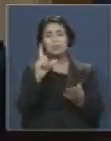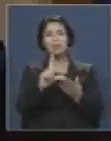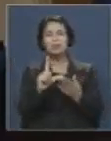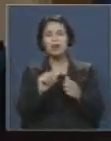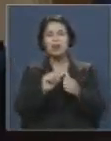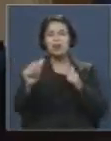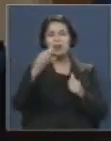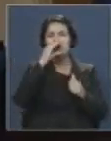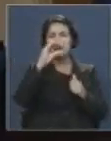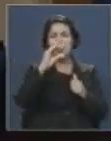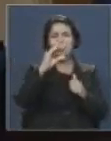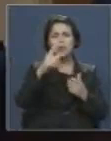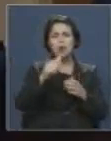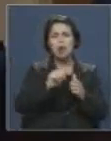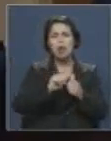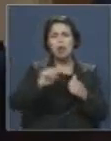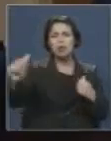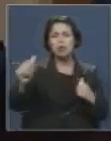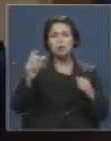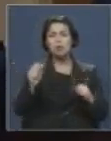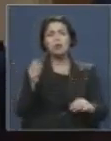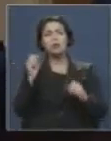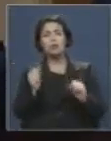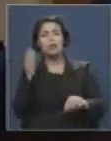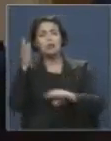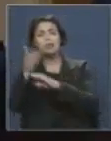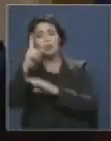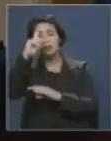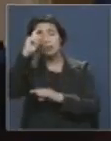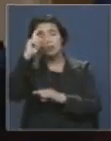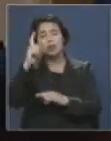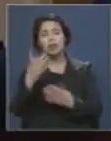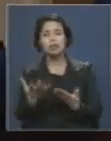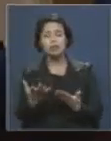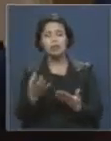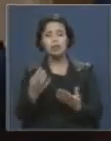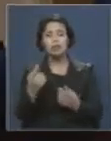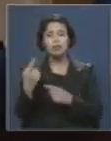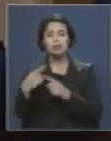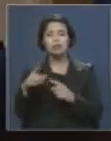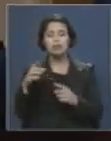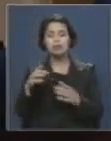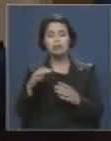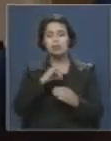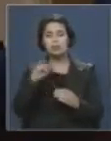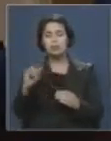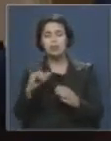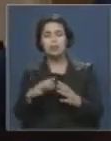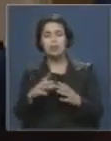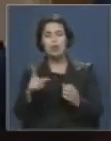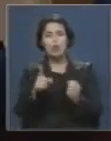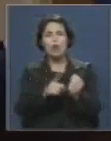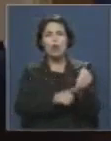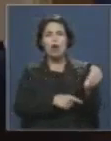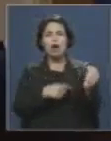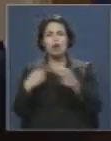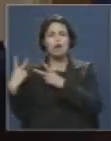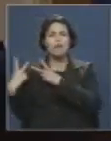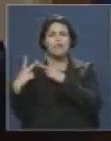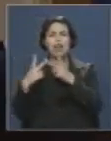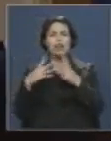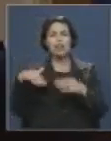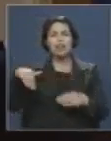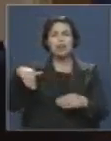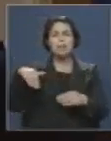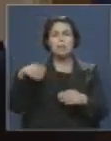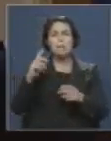rural aislada, ¿llegará a su hospital intercultural después de un gran viaje en micro o a